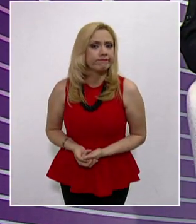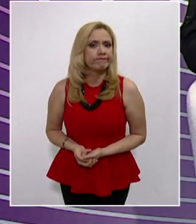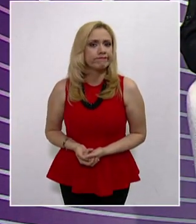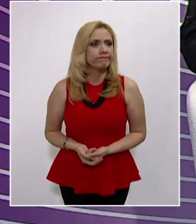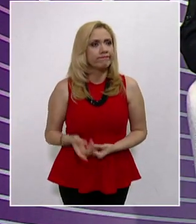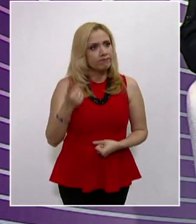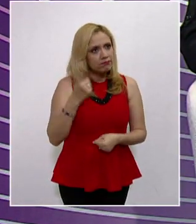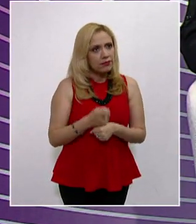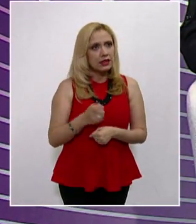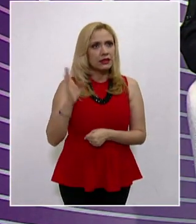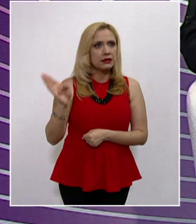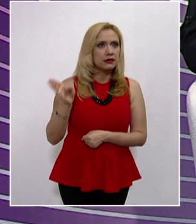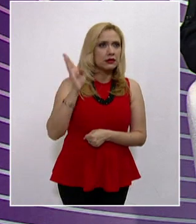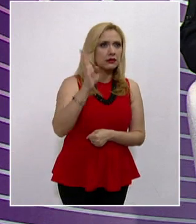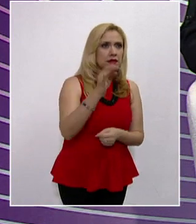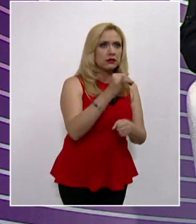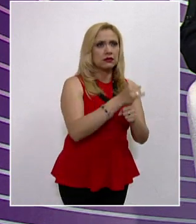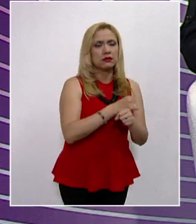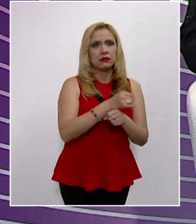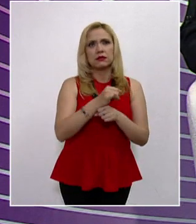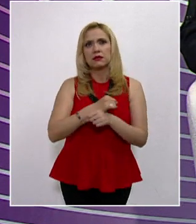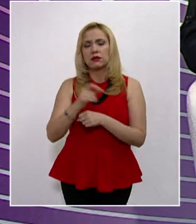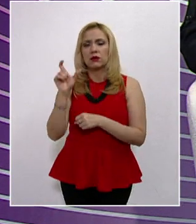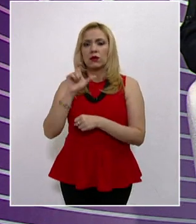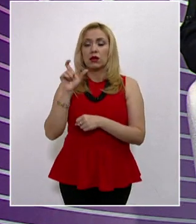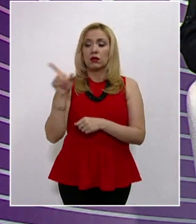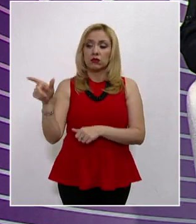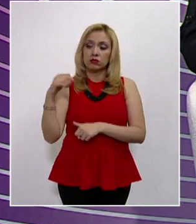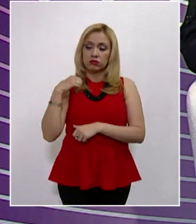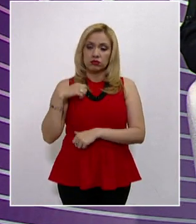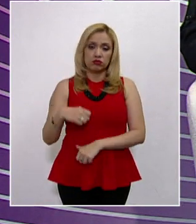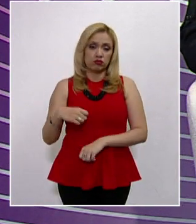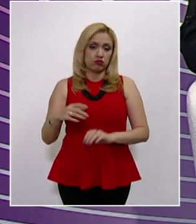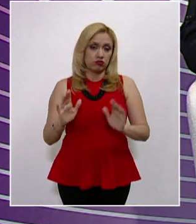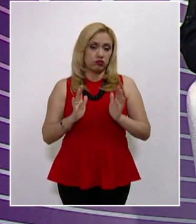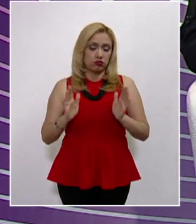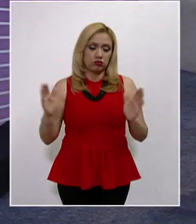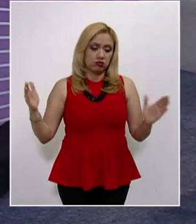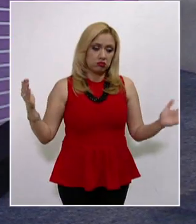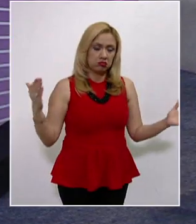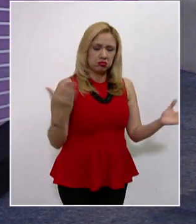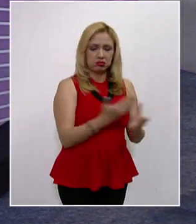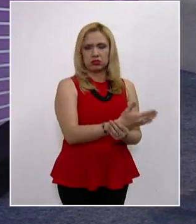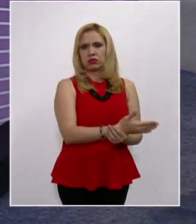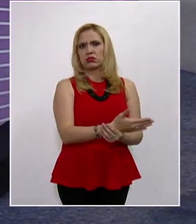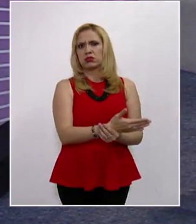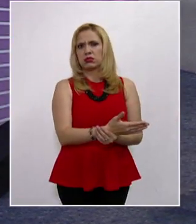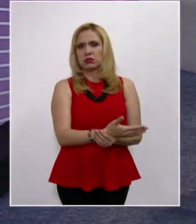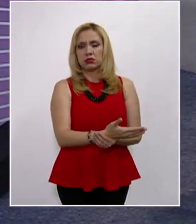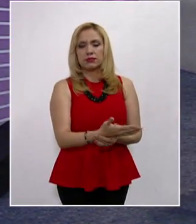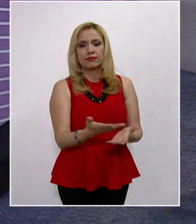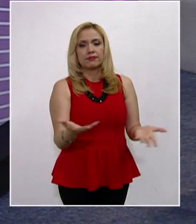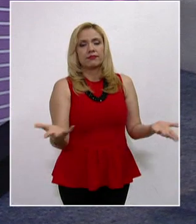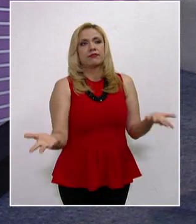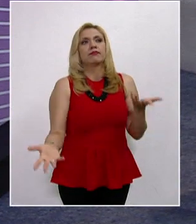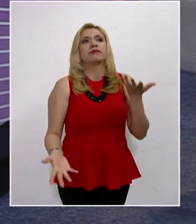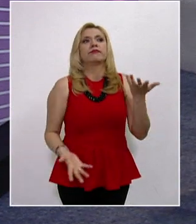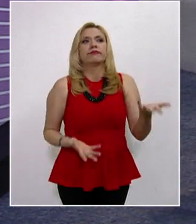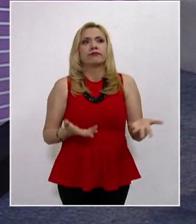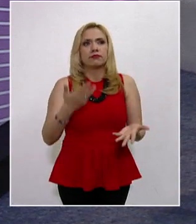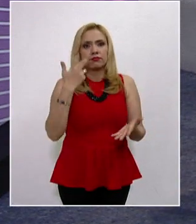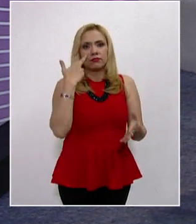primeras diligencias, ¿no?, cuando autoridades militares intervienen en la comisión del delito, en su calidad de